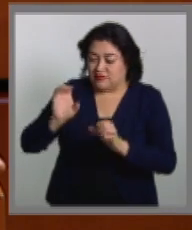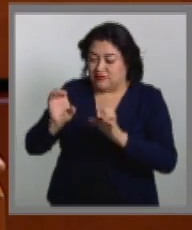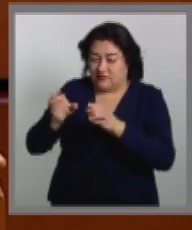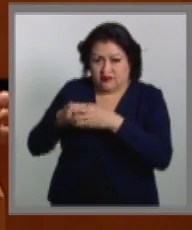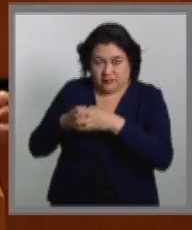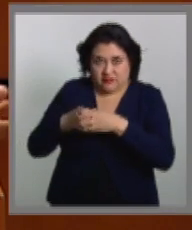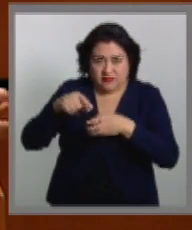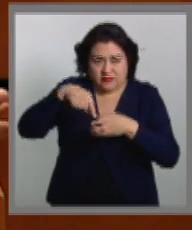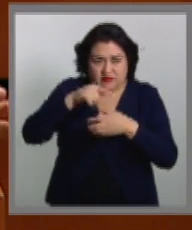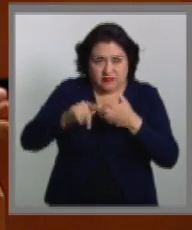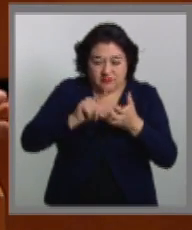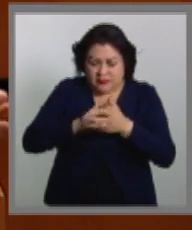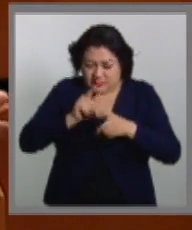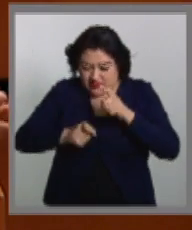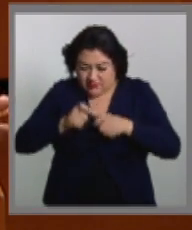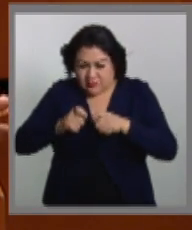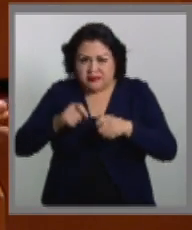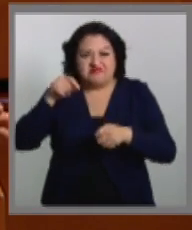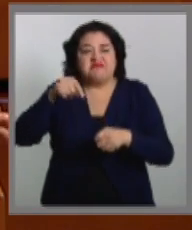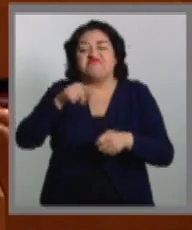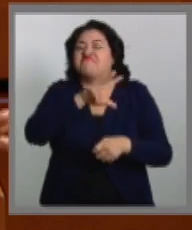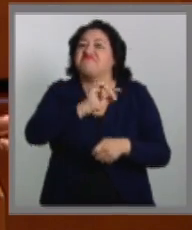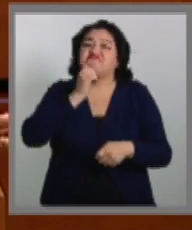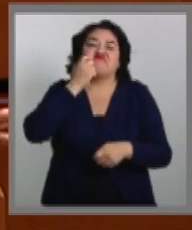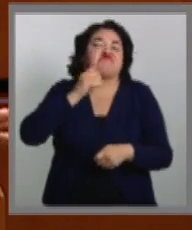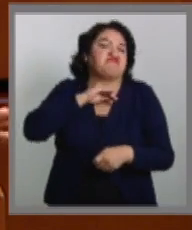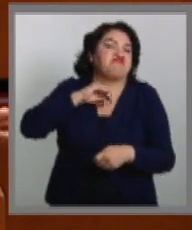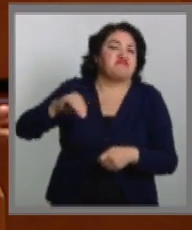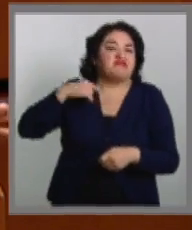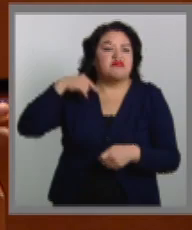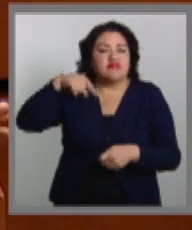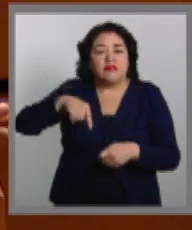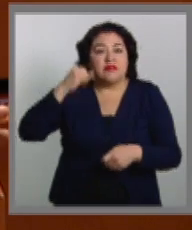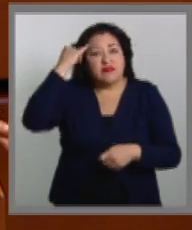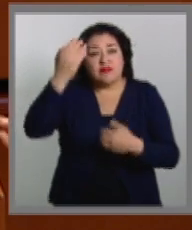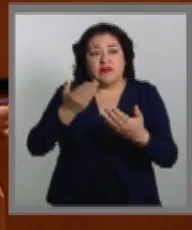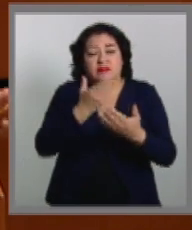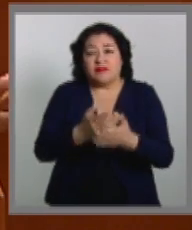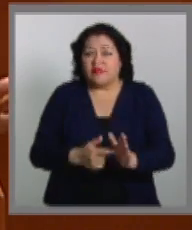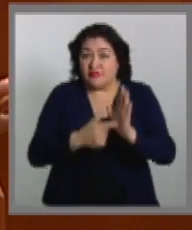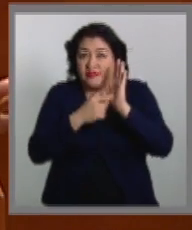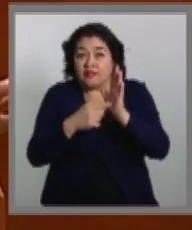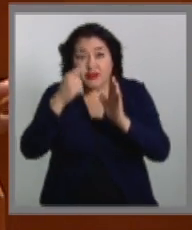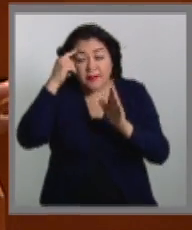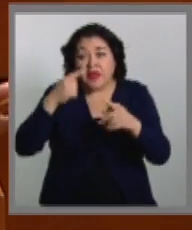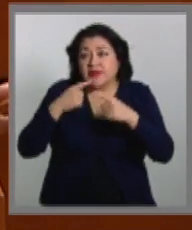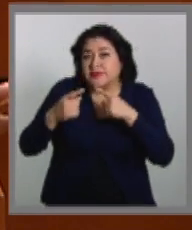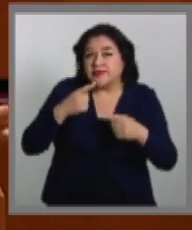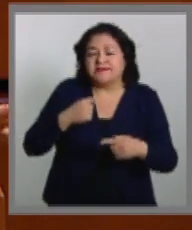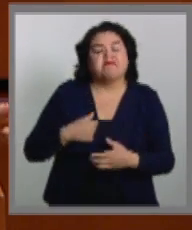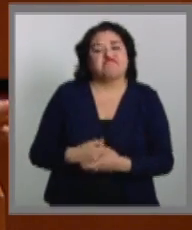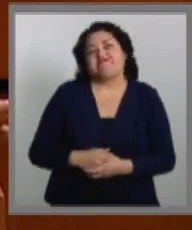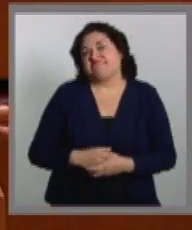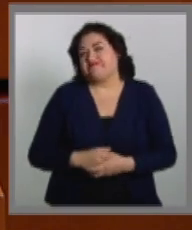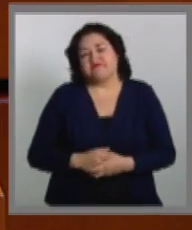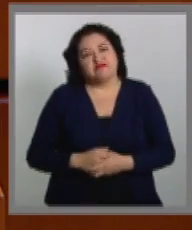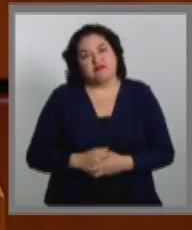Legislativos para poderla presentar ya este pleno para su discusión. Esta es una iniciativa que se